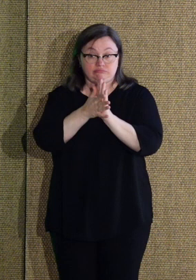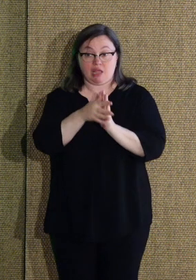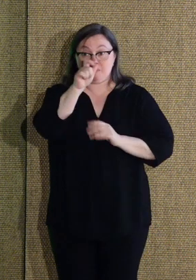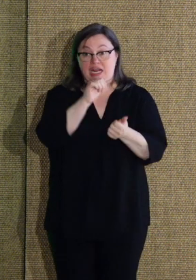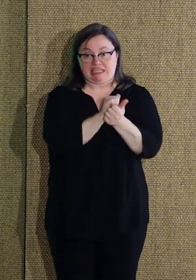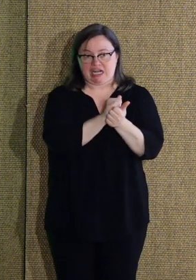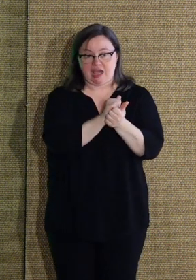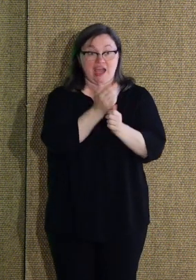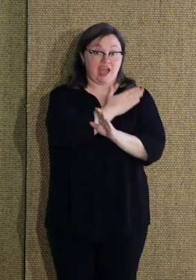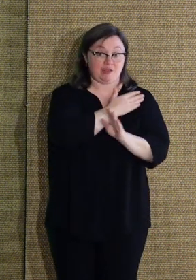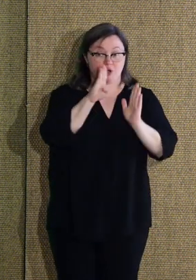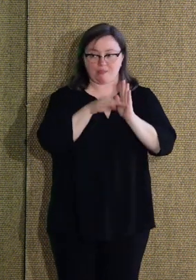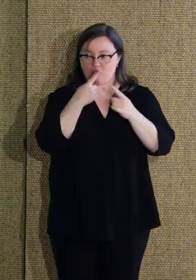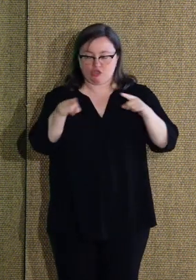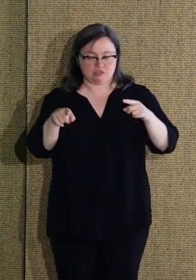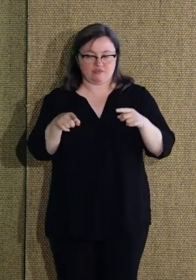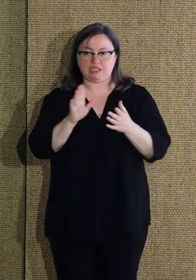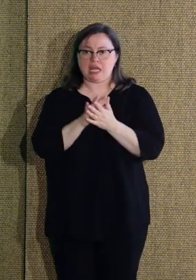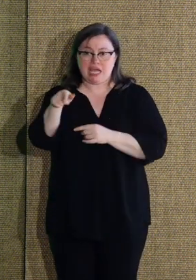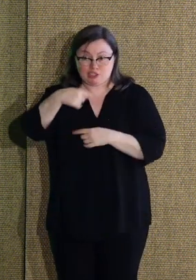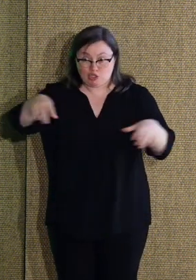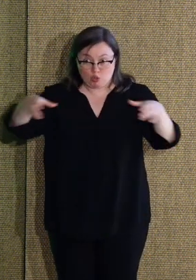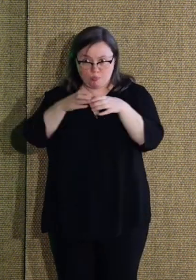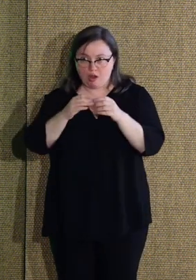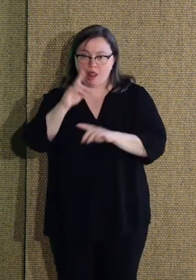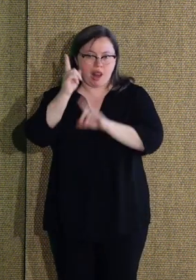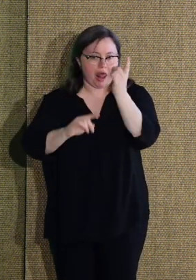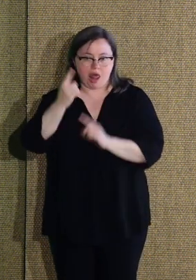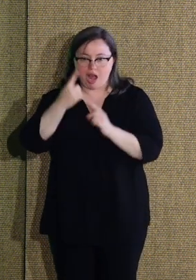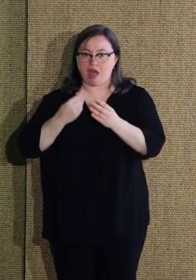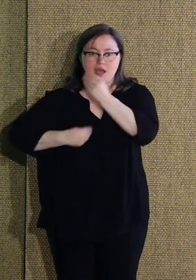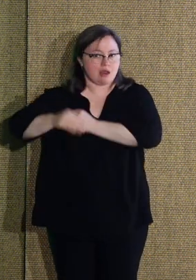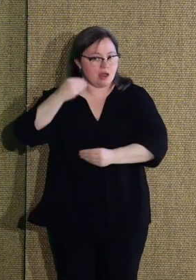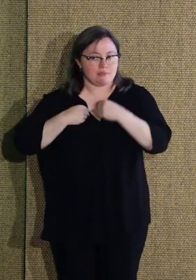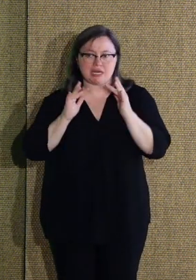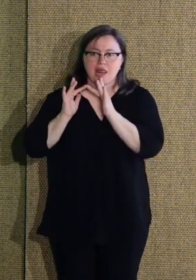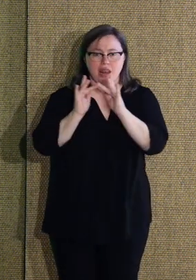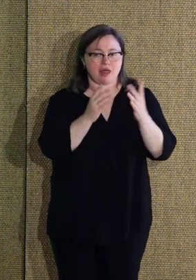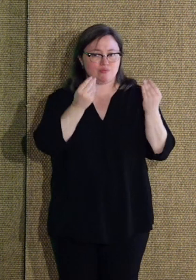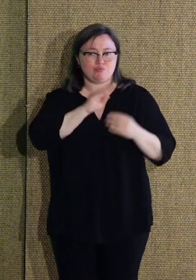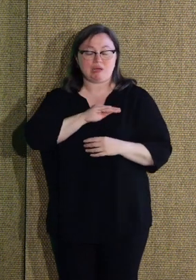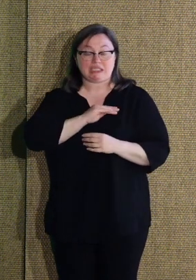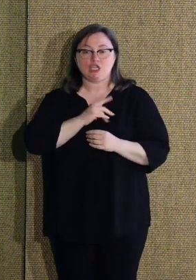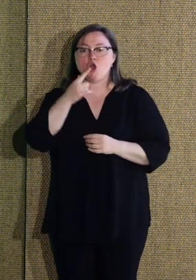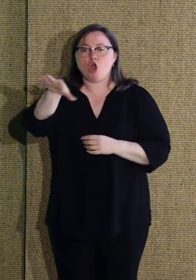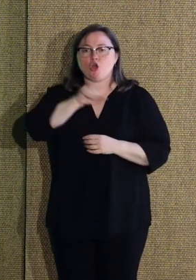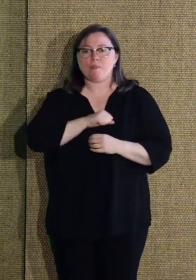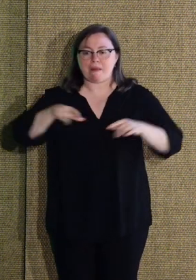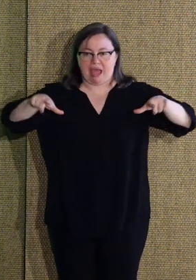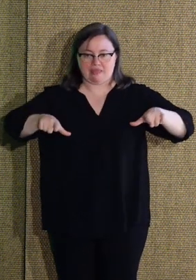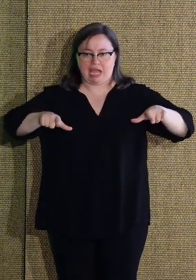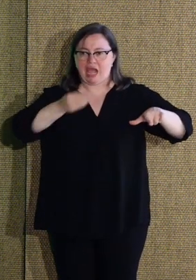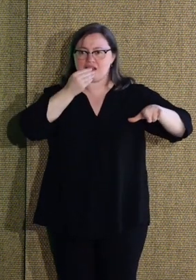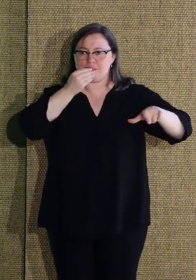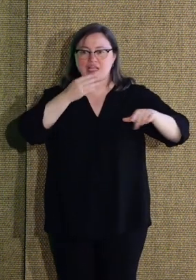los del programa PAIEM. Estos internos hablan mucho, preguntan mucho, interaccionan mucho. Entonces se me ocurrió comprarles unas bandejas con